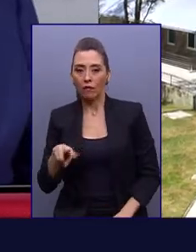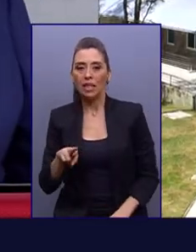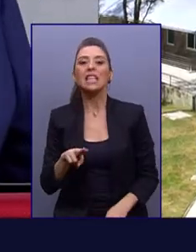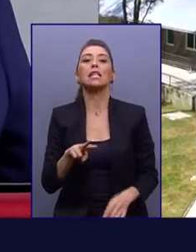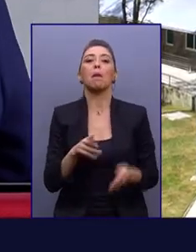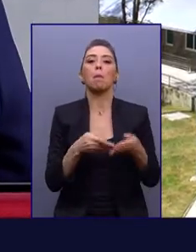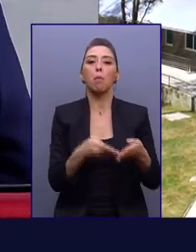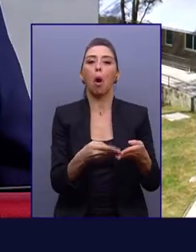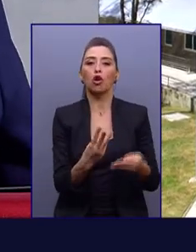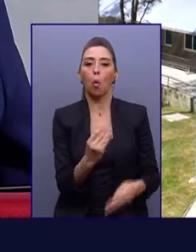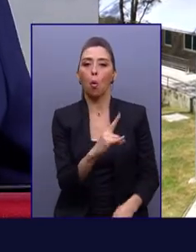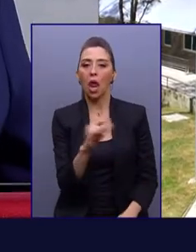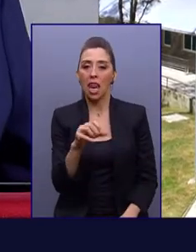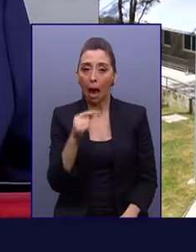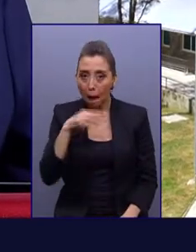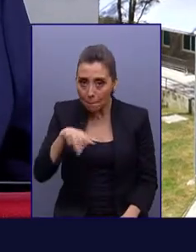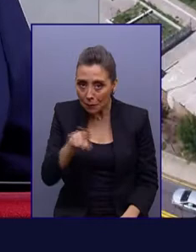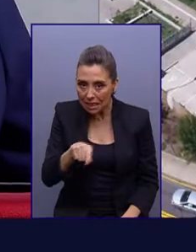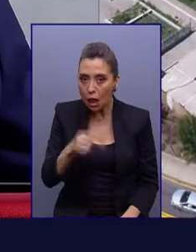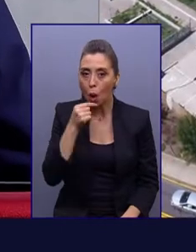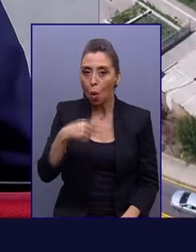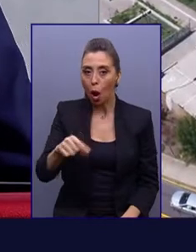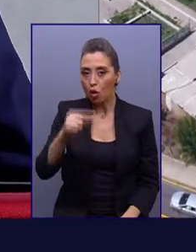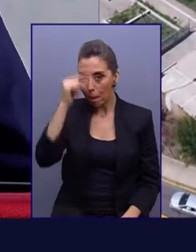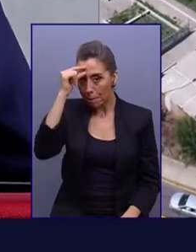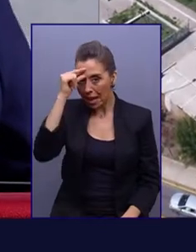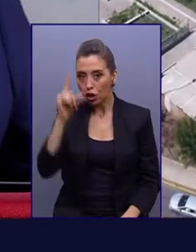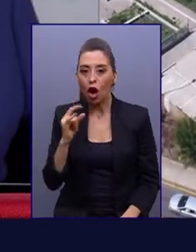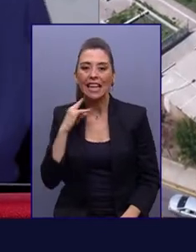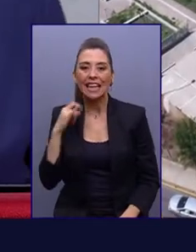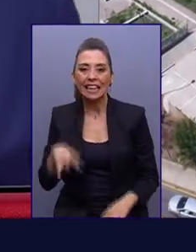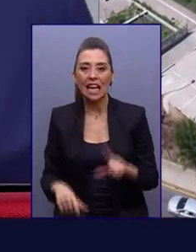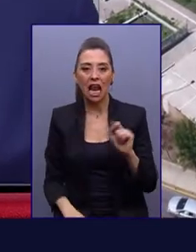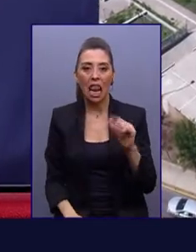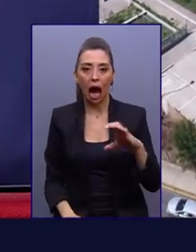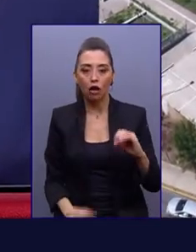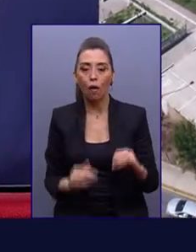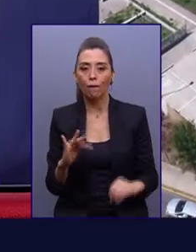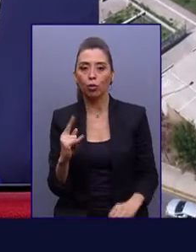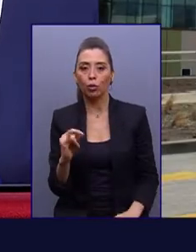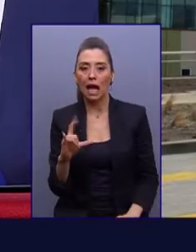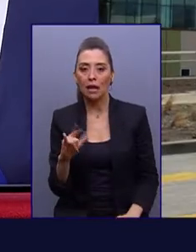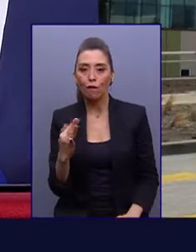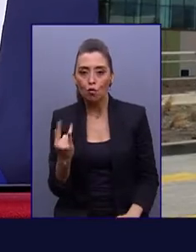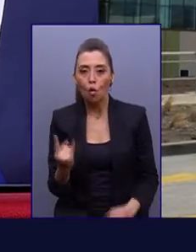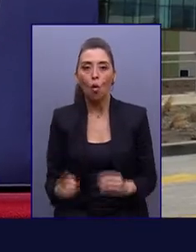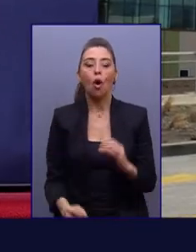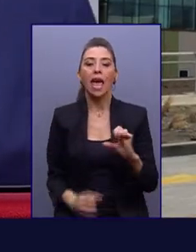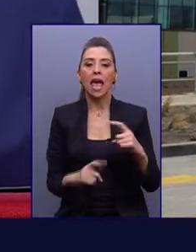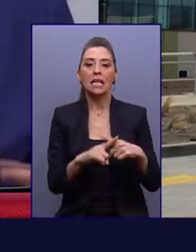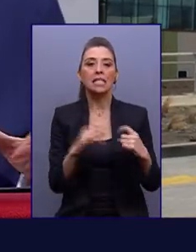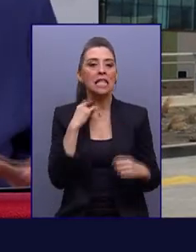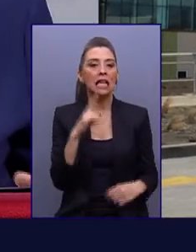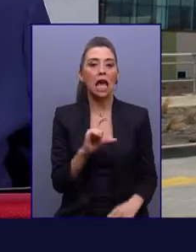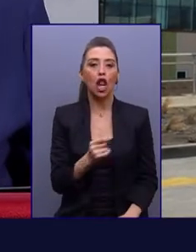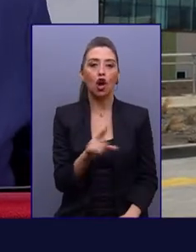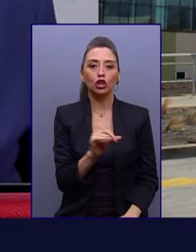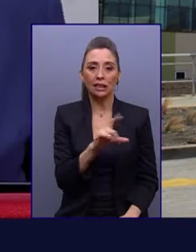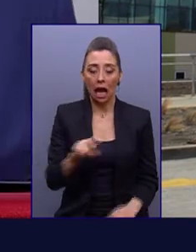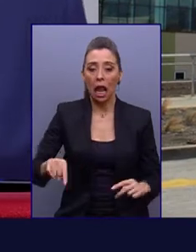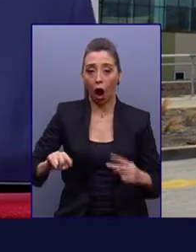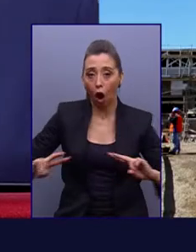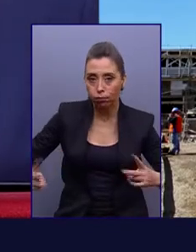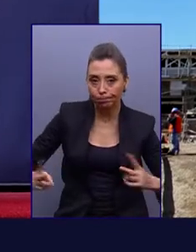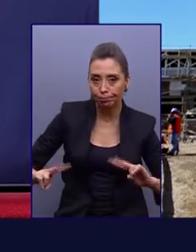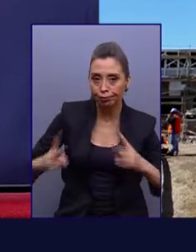Puerto Williams. Pronto estarán listos los de Penco Lirquén, Lanco, Futaleufú y Ezequiel González Cortés. Y están en plena